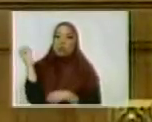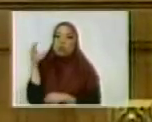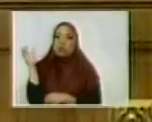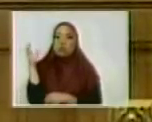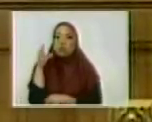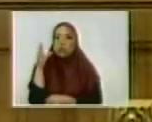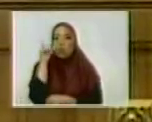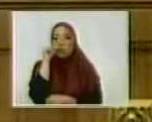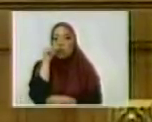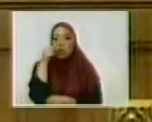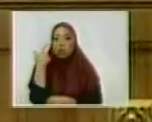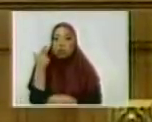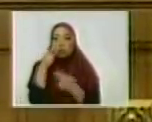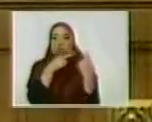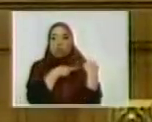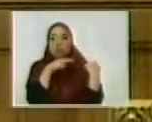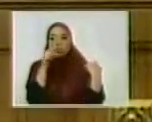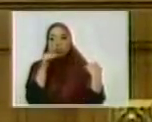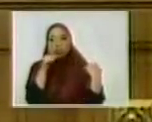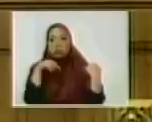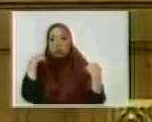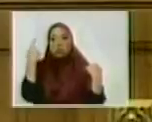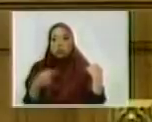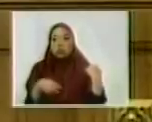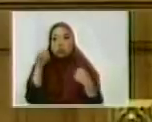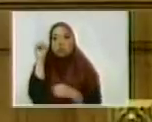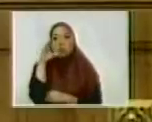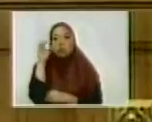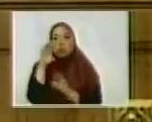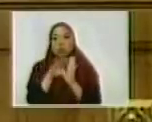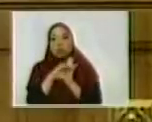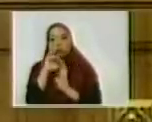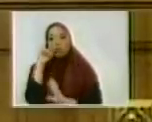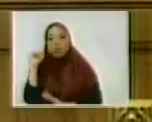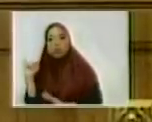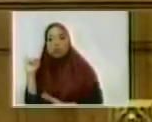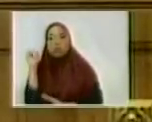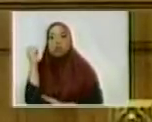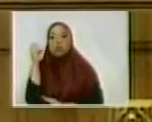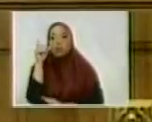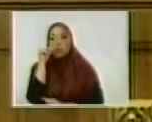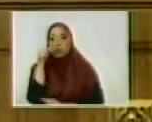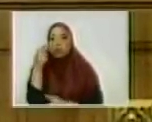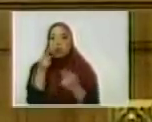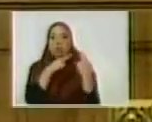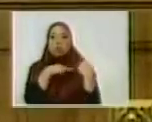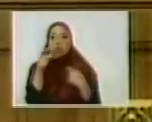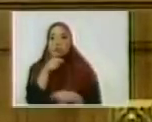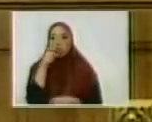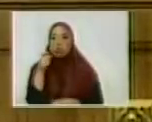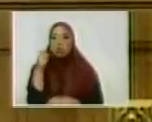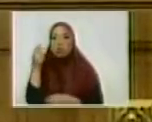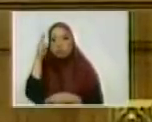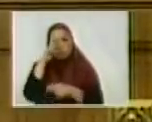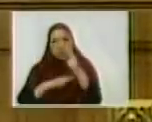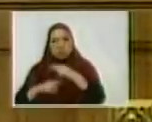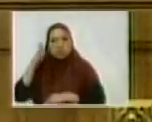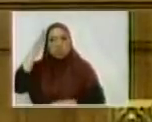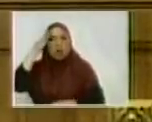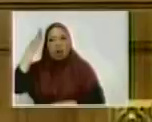base constituyente que se dan en los comités constituyentes municipales y estadales, recojan de la sabiduría